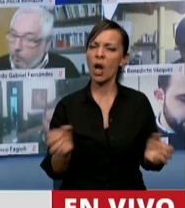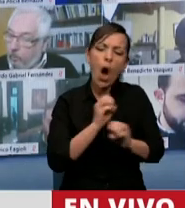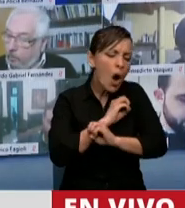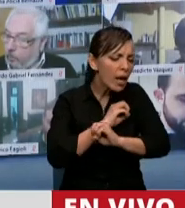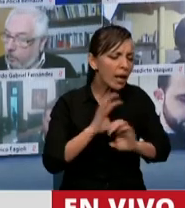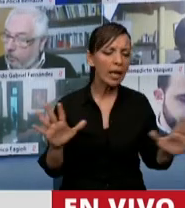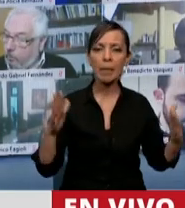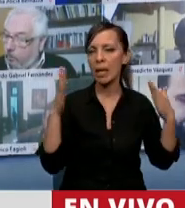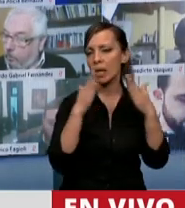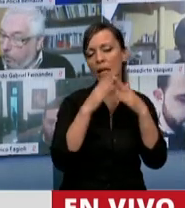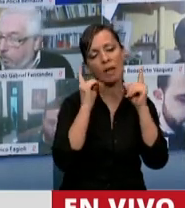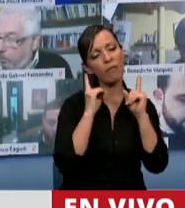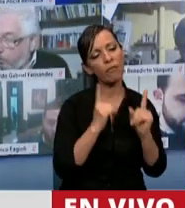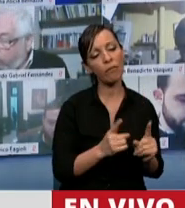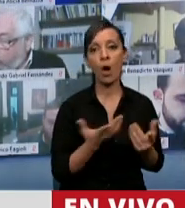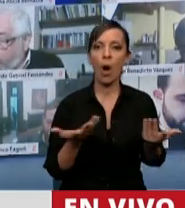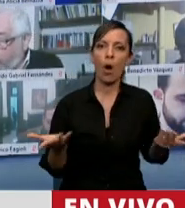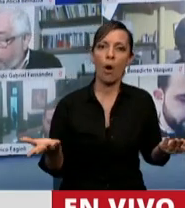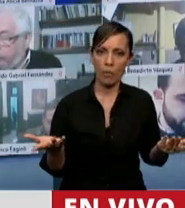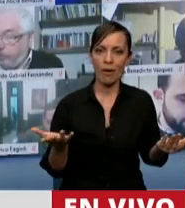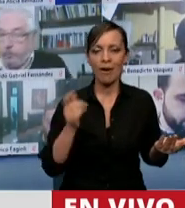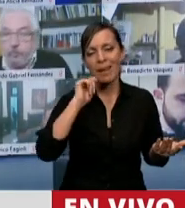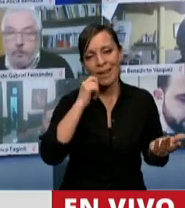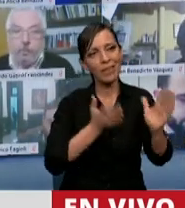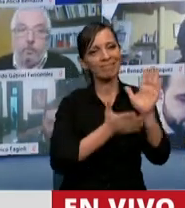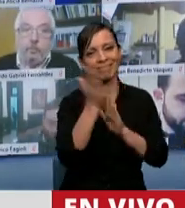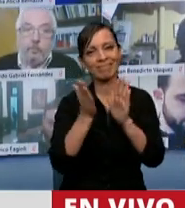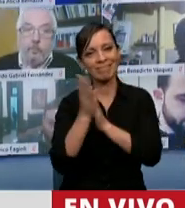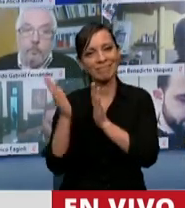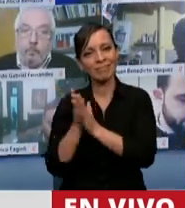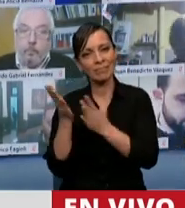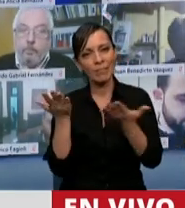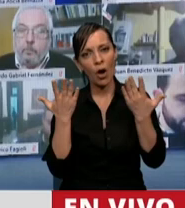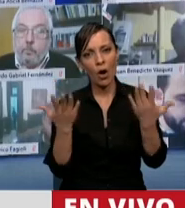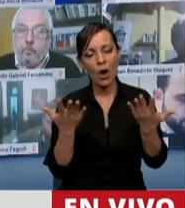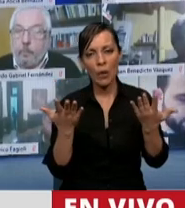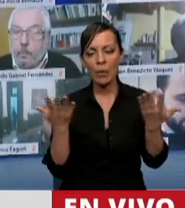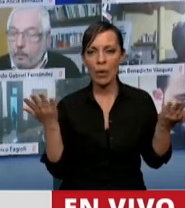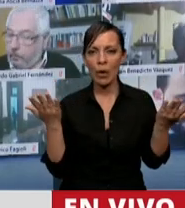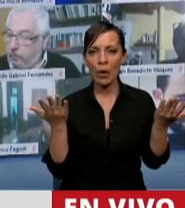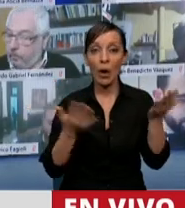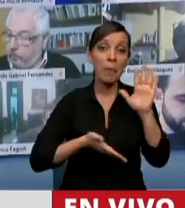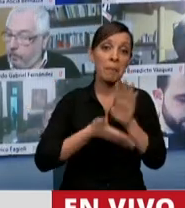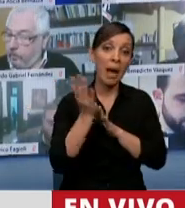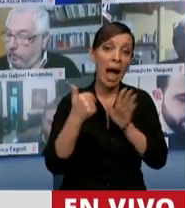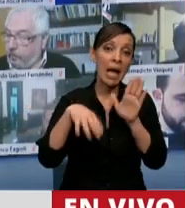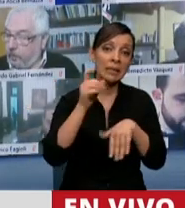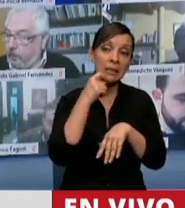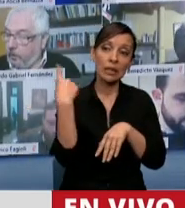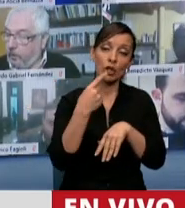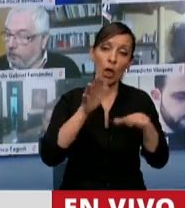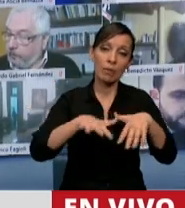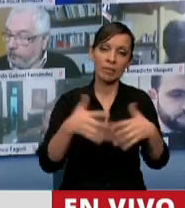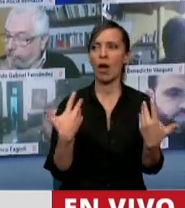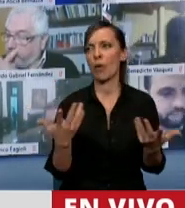encerrado en la casa de uno es más lindo salir a la calle y más si encima vamos a hacer movilizaciones somos peronistas